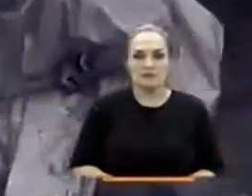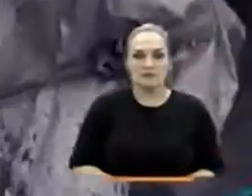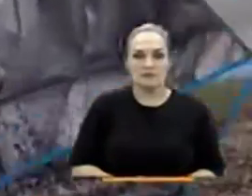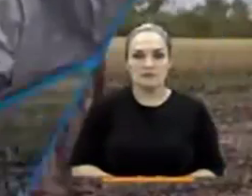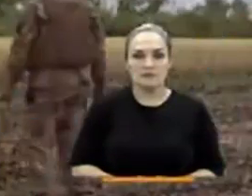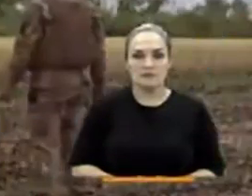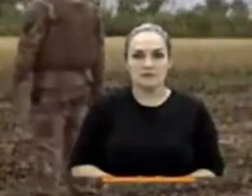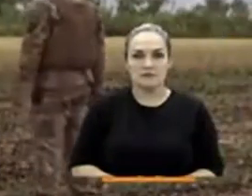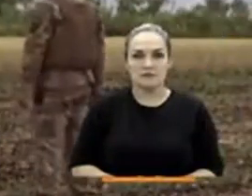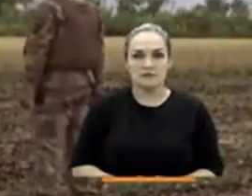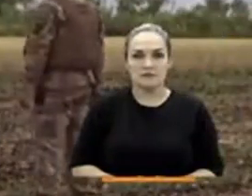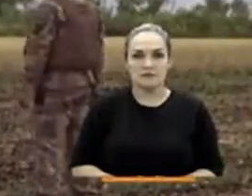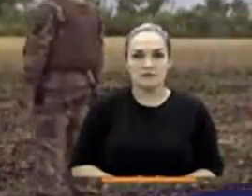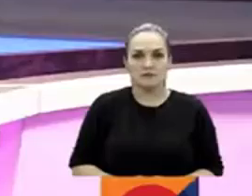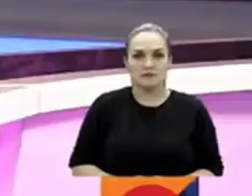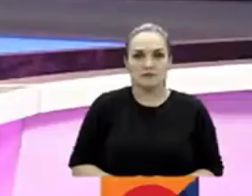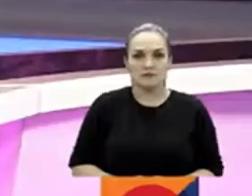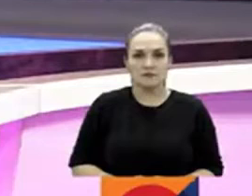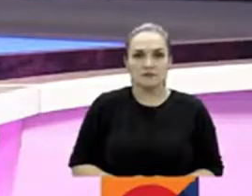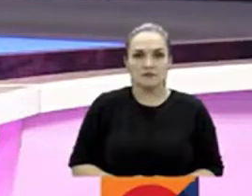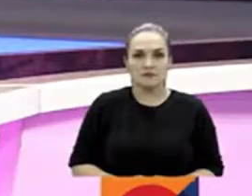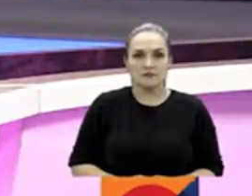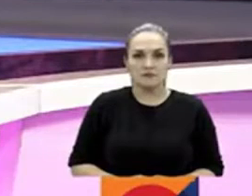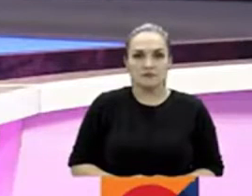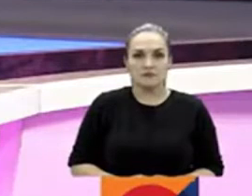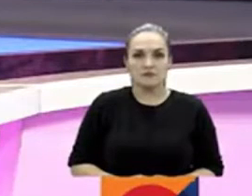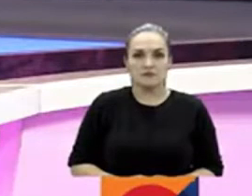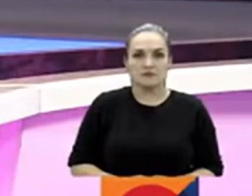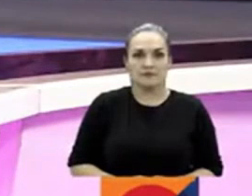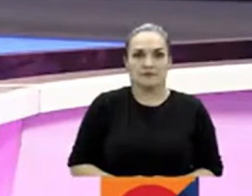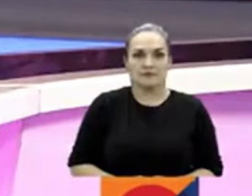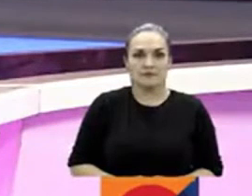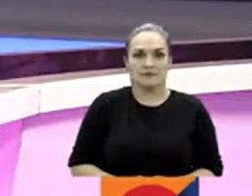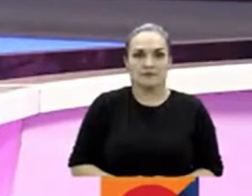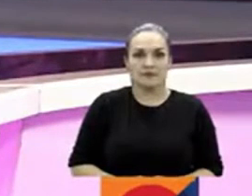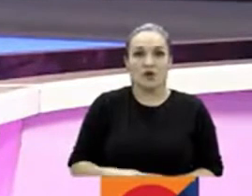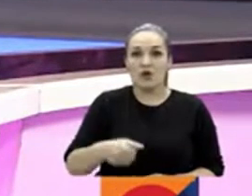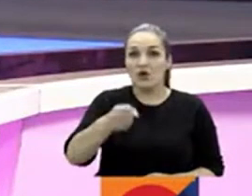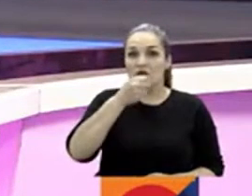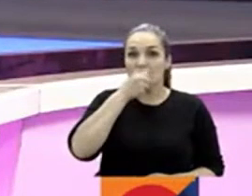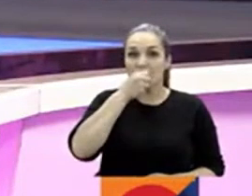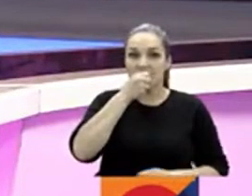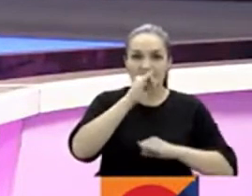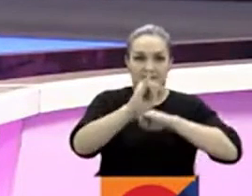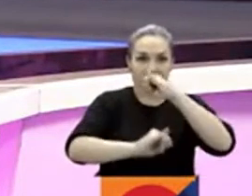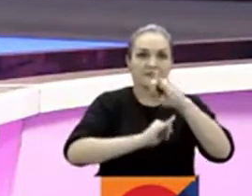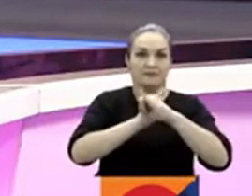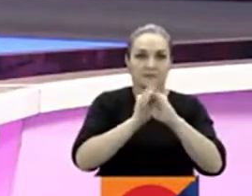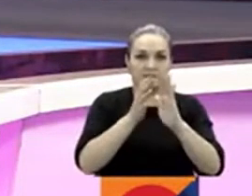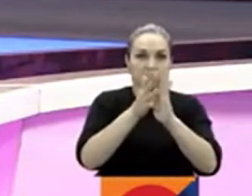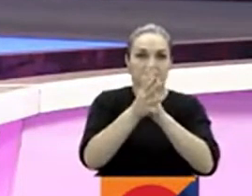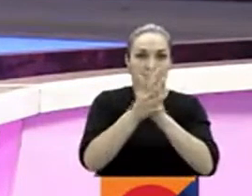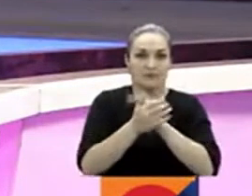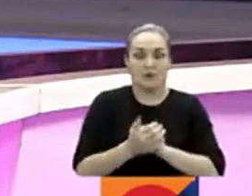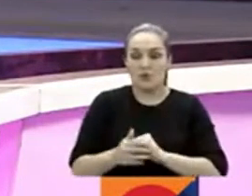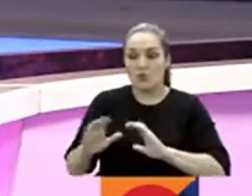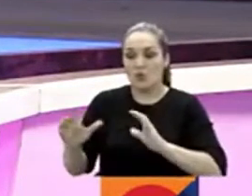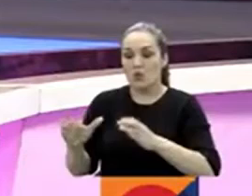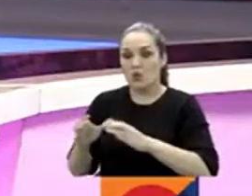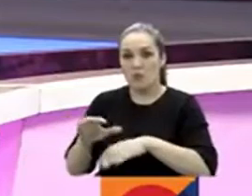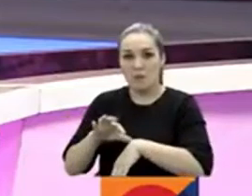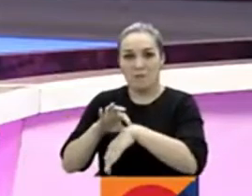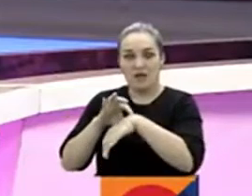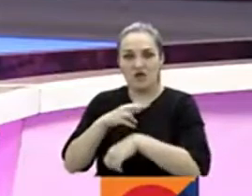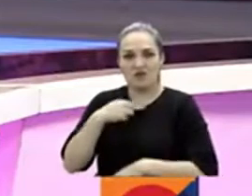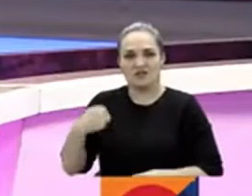Noticias internacionales. Pues autoridades sanitarias de China reportaron